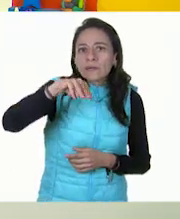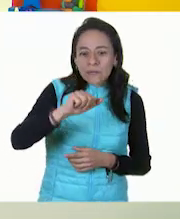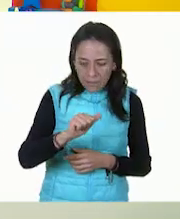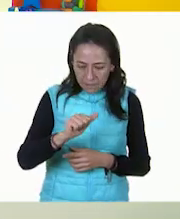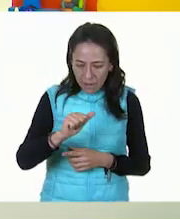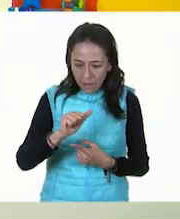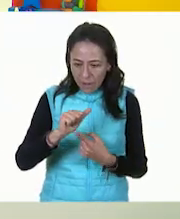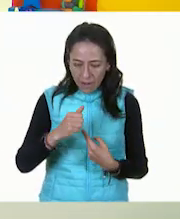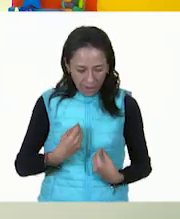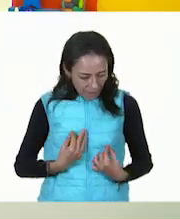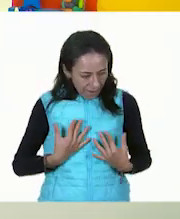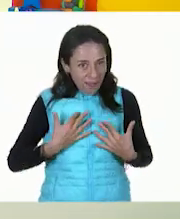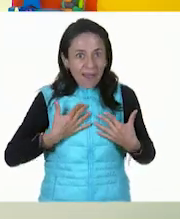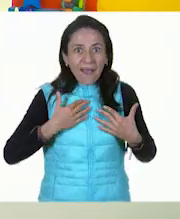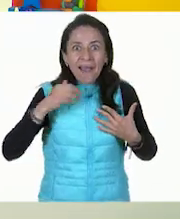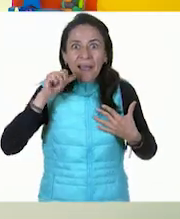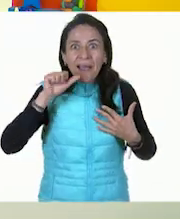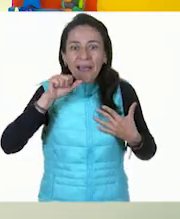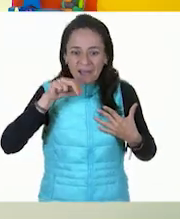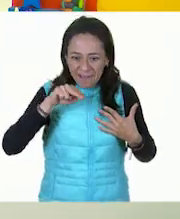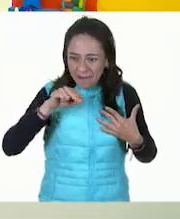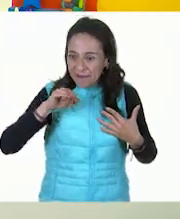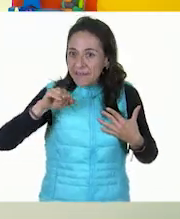parece perfecto.